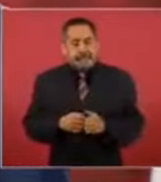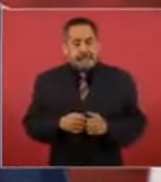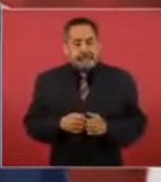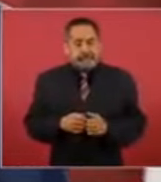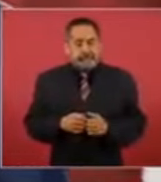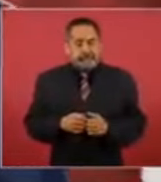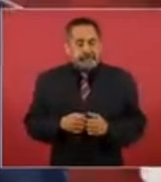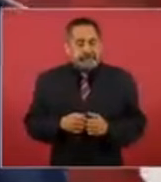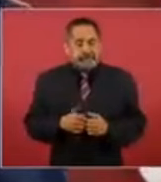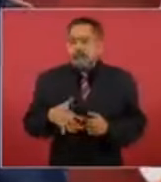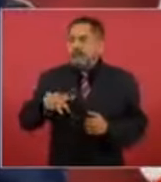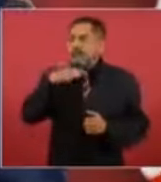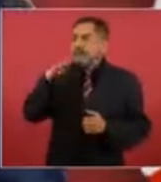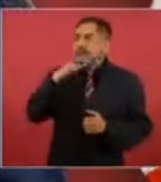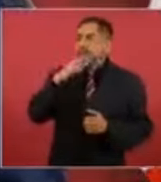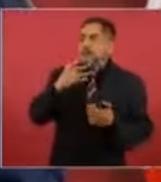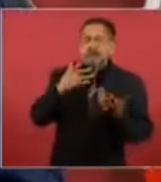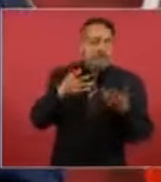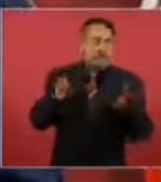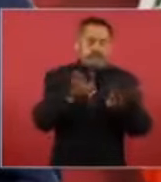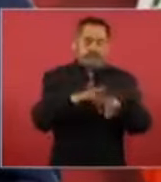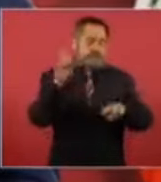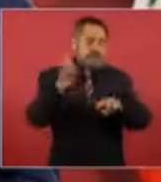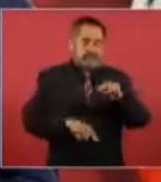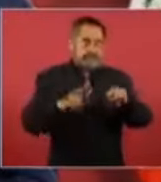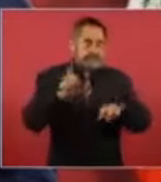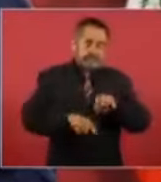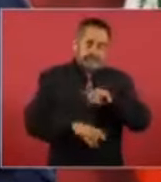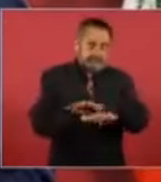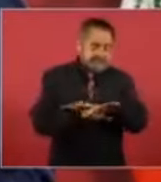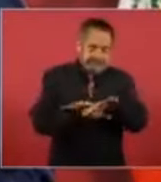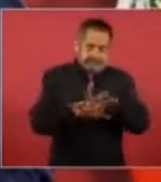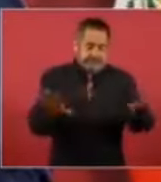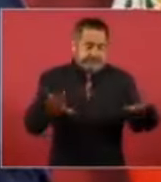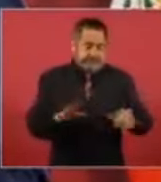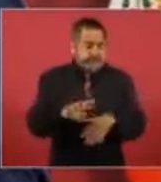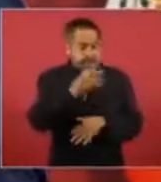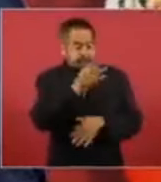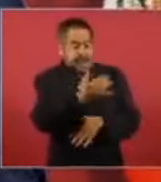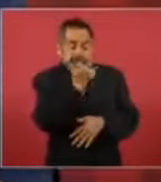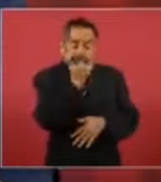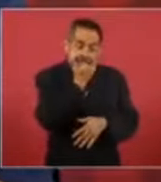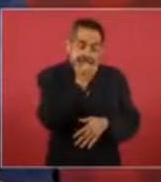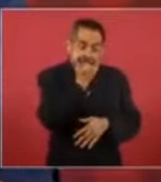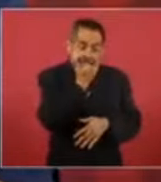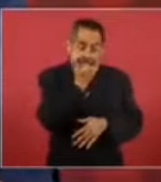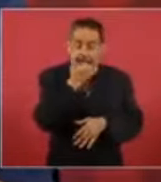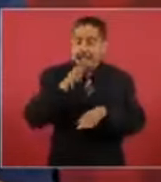desterrar la corrupción de México. Les ofrezco disculpa.